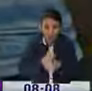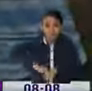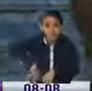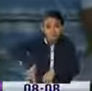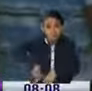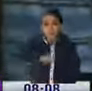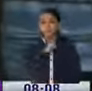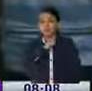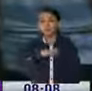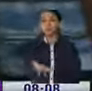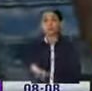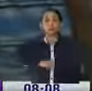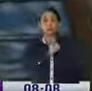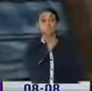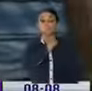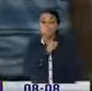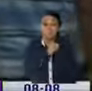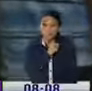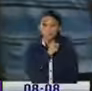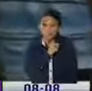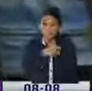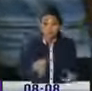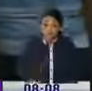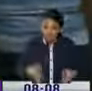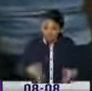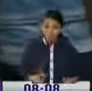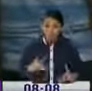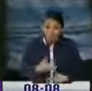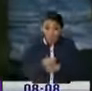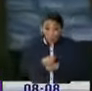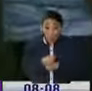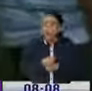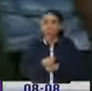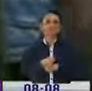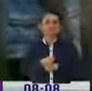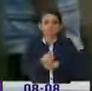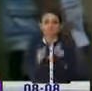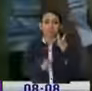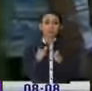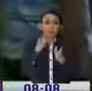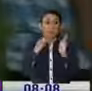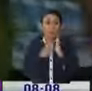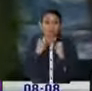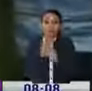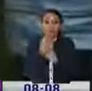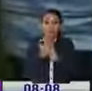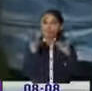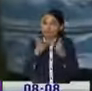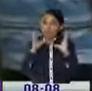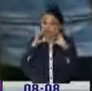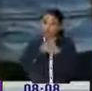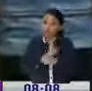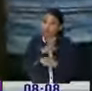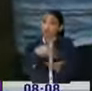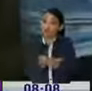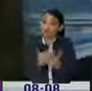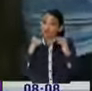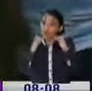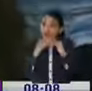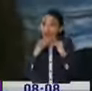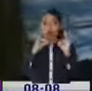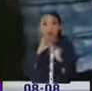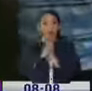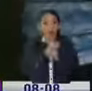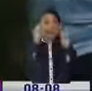delincuencia, no estamos seguros. Las personas que regresamos las noches de los trabajos y salimos en la